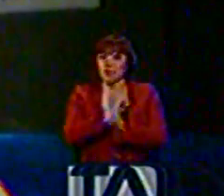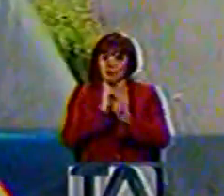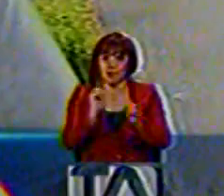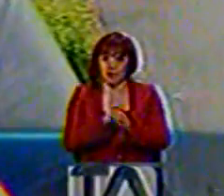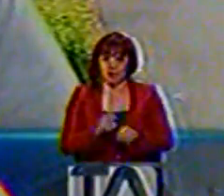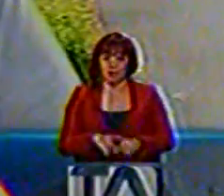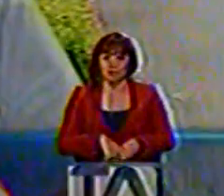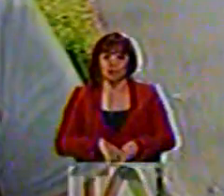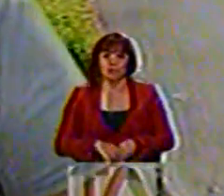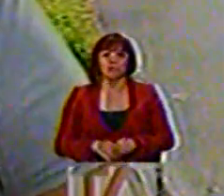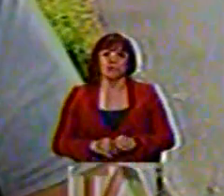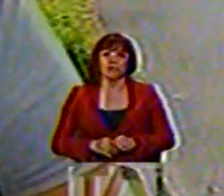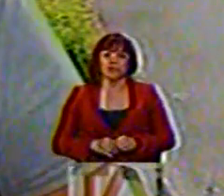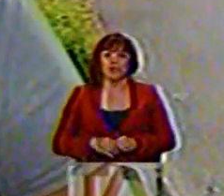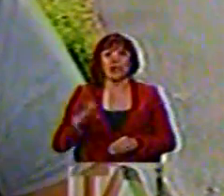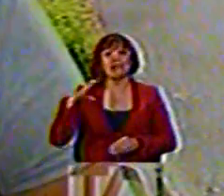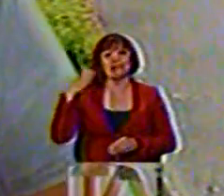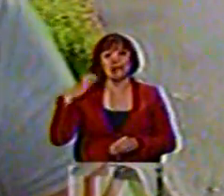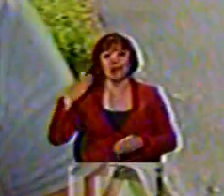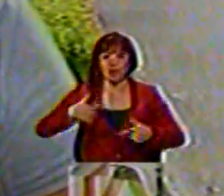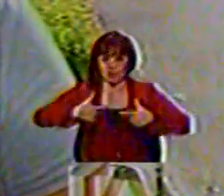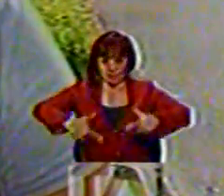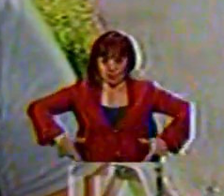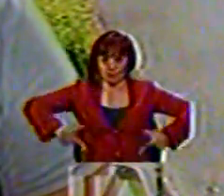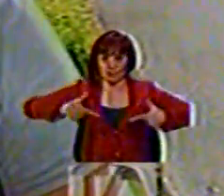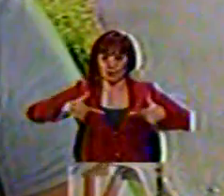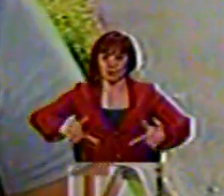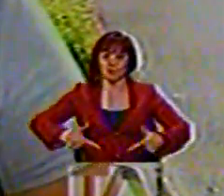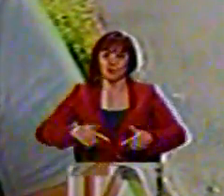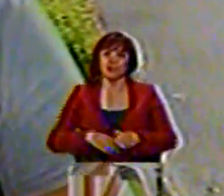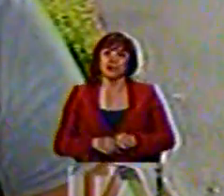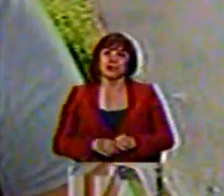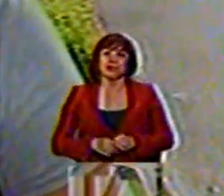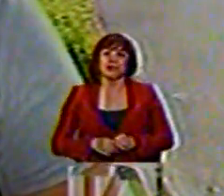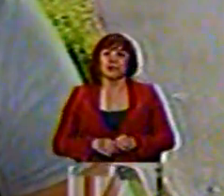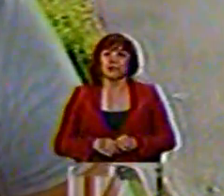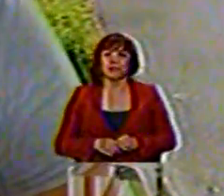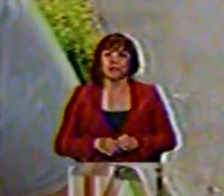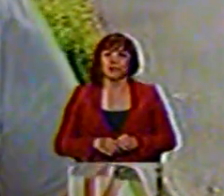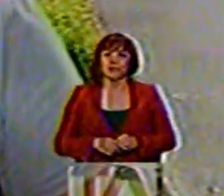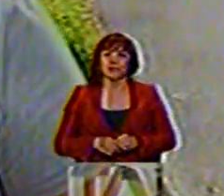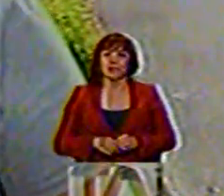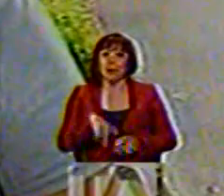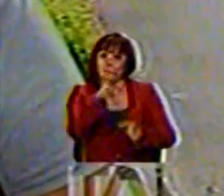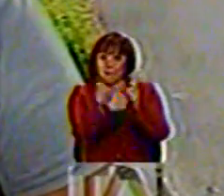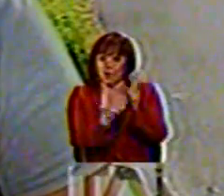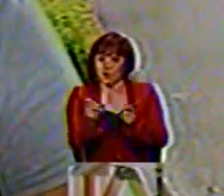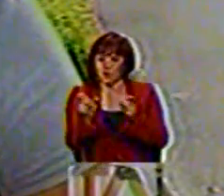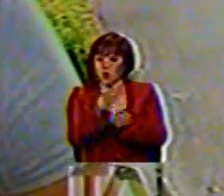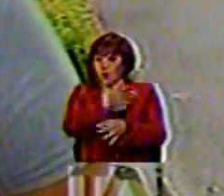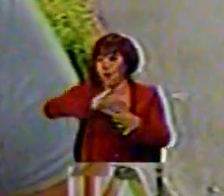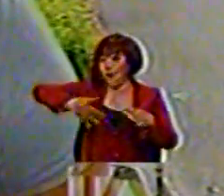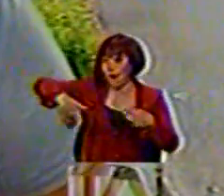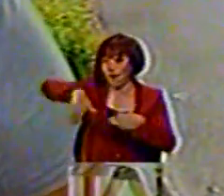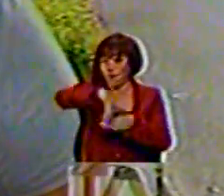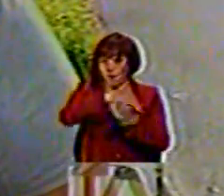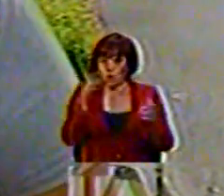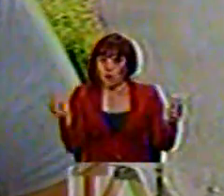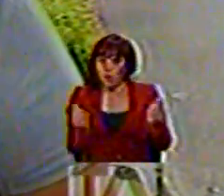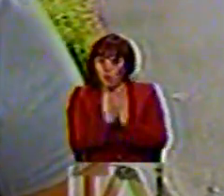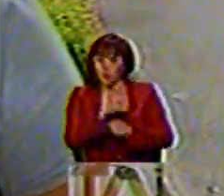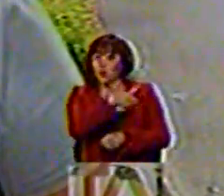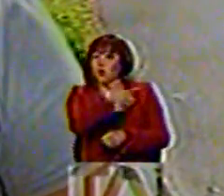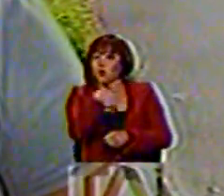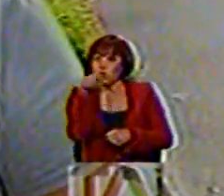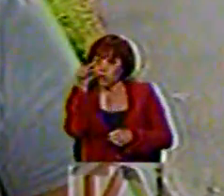Correa. Señor Lenín Moreno, la gente que está a su alrededor, la gente que está trabajando con usted, lo